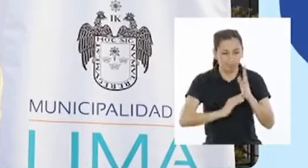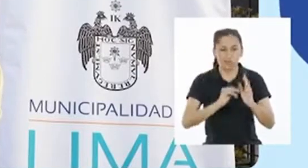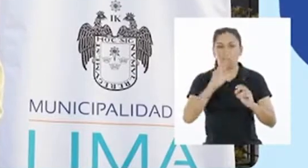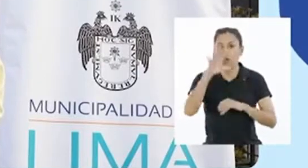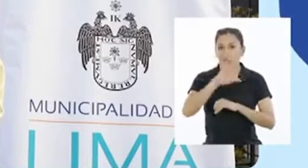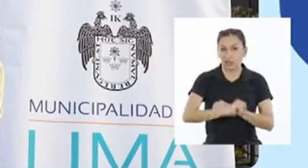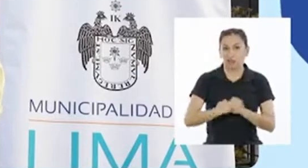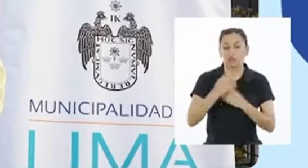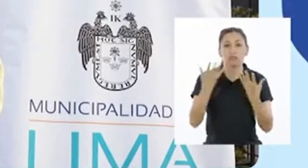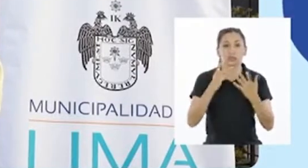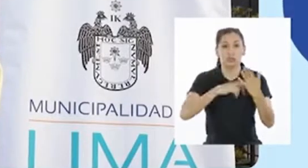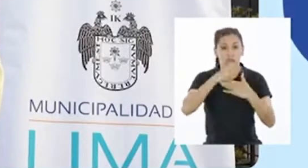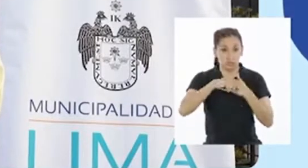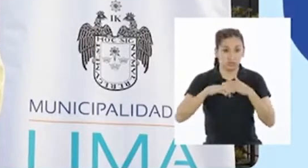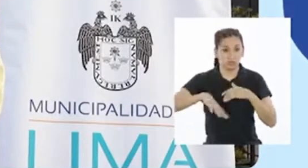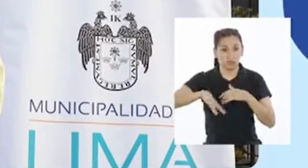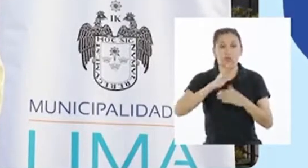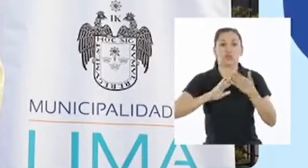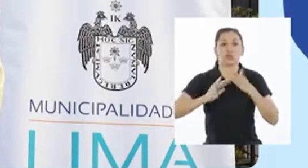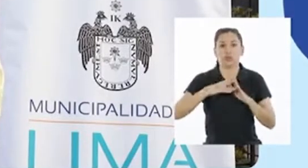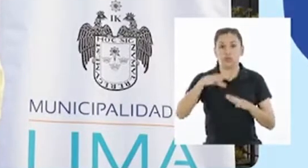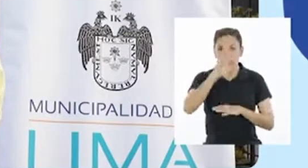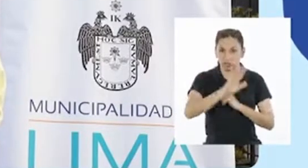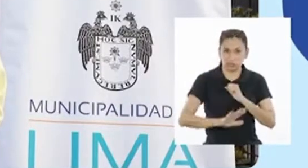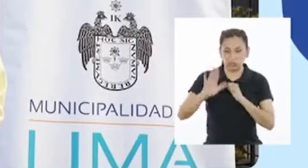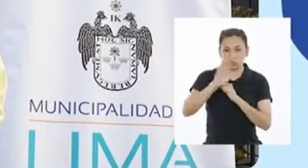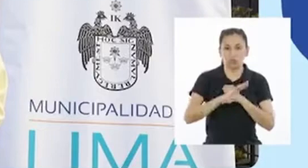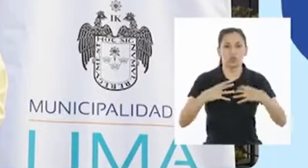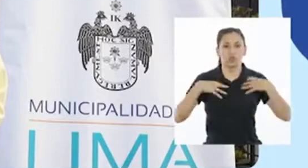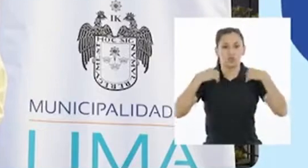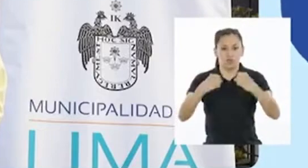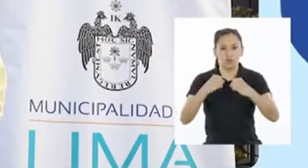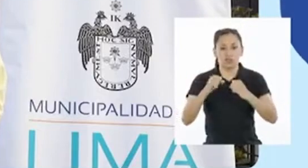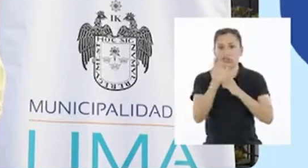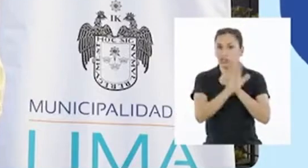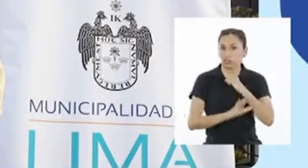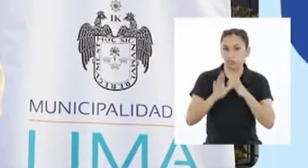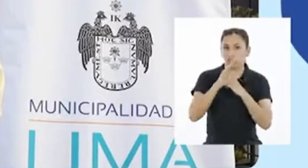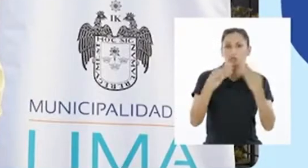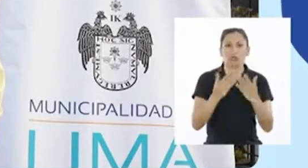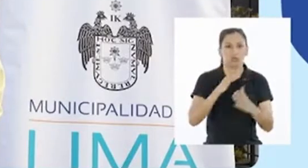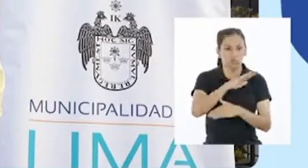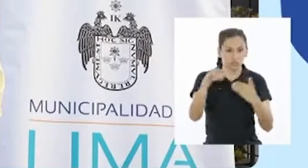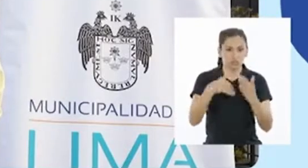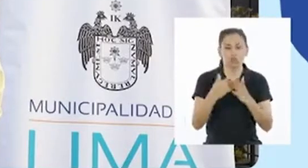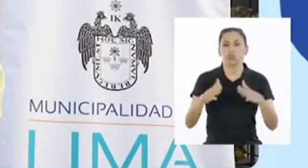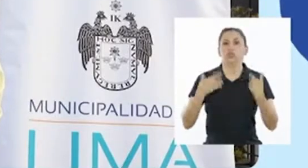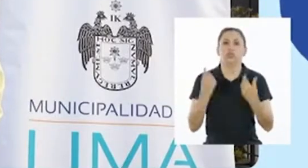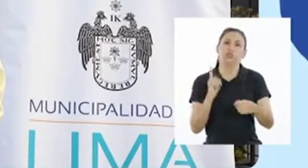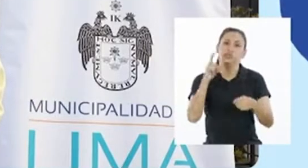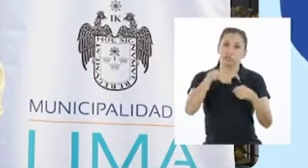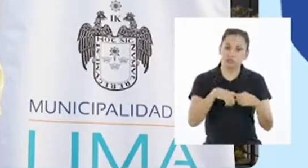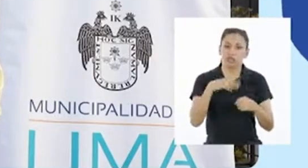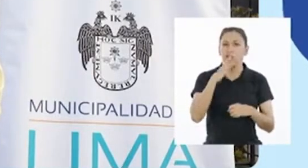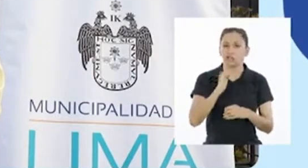Municipalidad de Lima tenemos programas como Comunidad Segura, Adolescentes Fuertes y Seguros, donde todos podemos